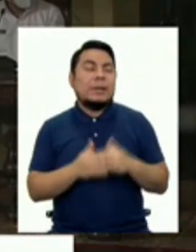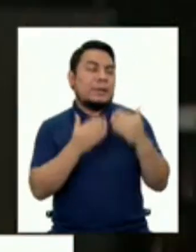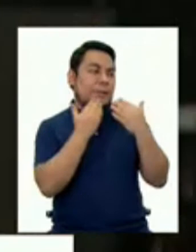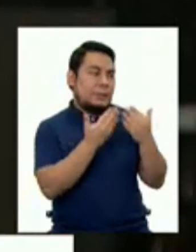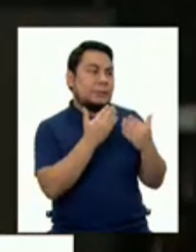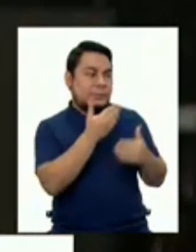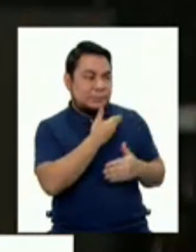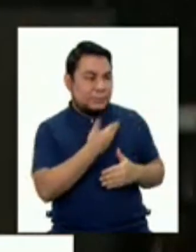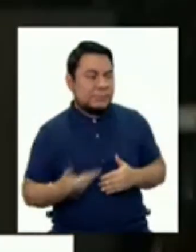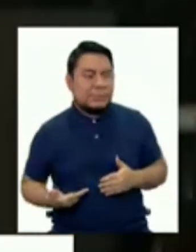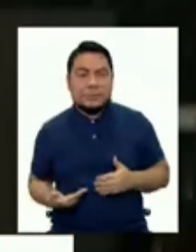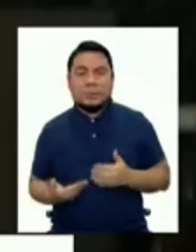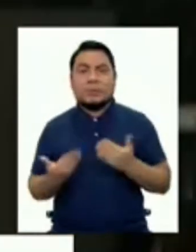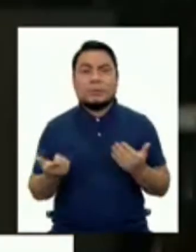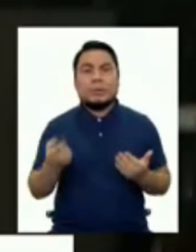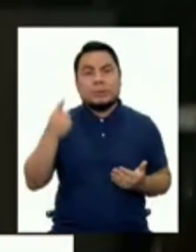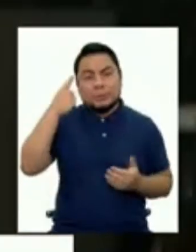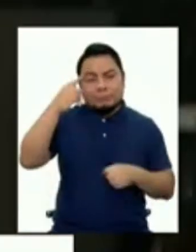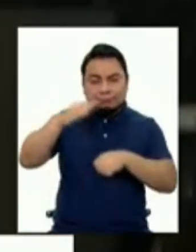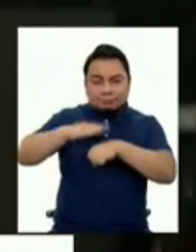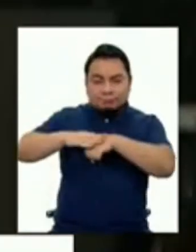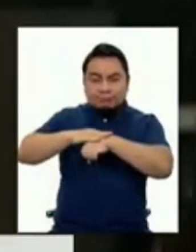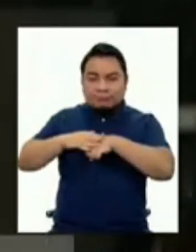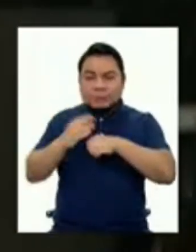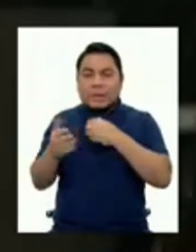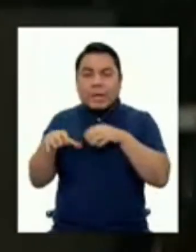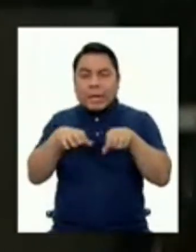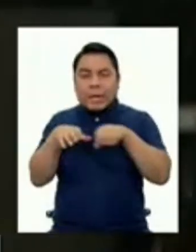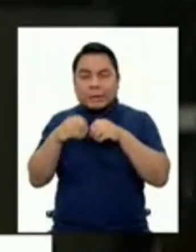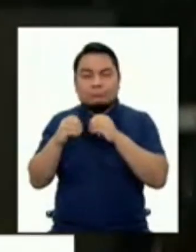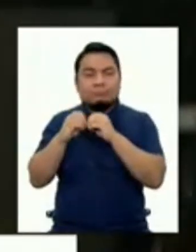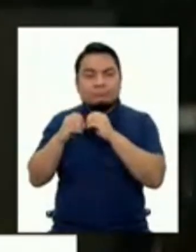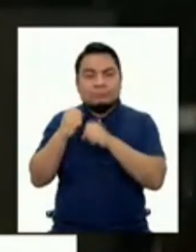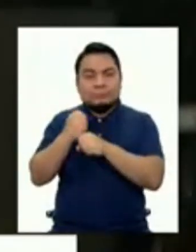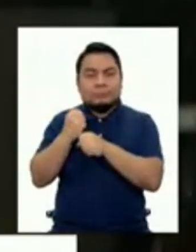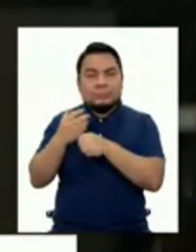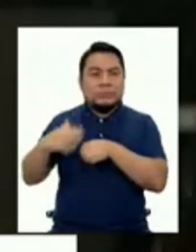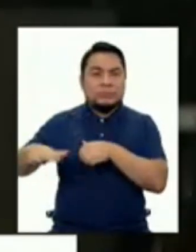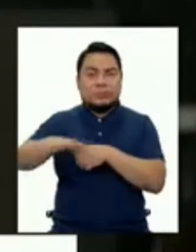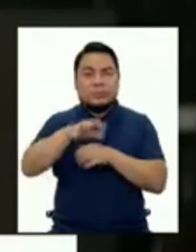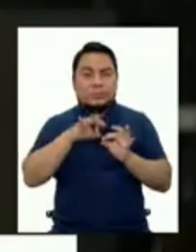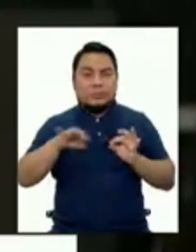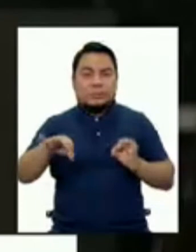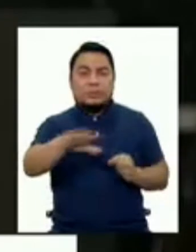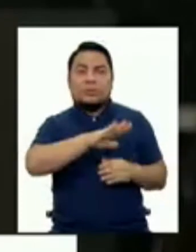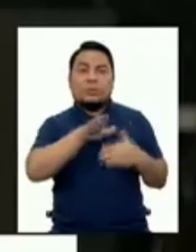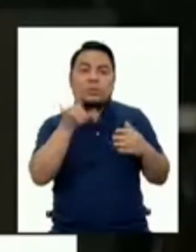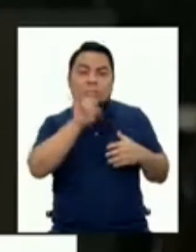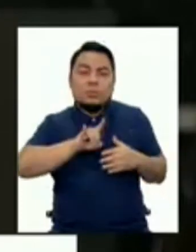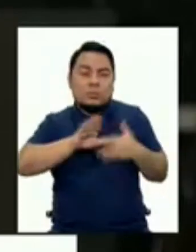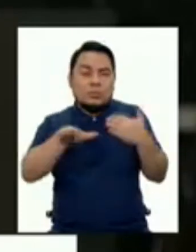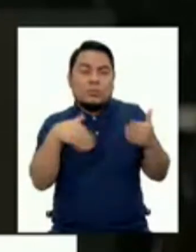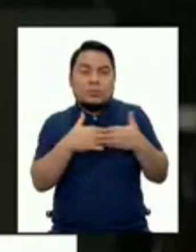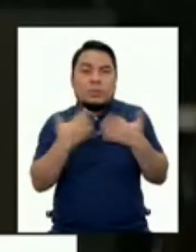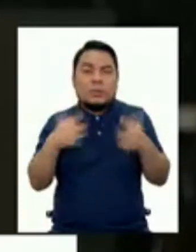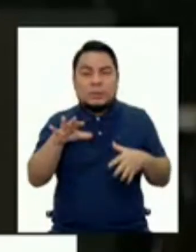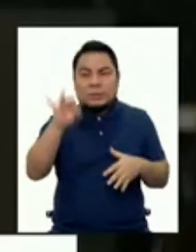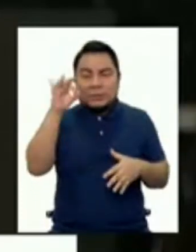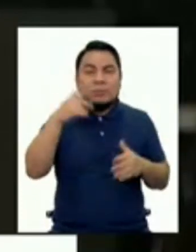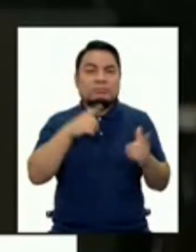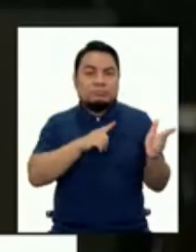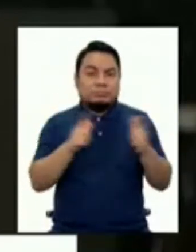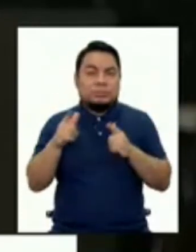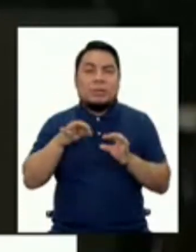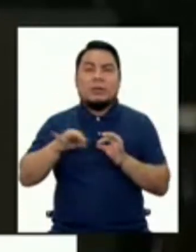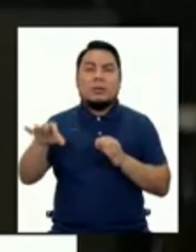presidente. Las estrategias que se implementan a nivel regional para utilizar todos los recursos que se encuentran disponibles en